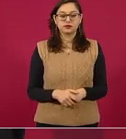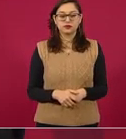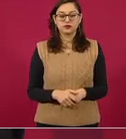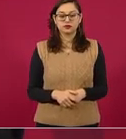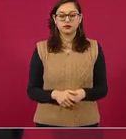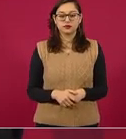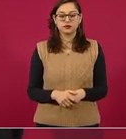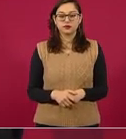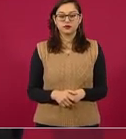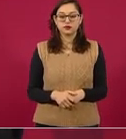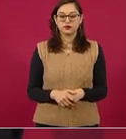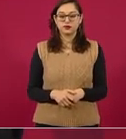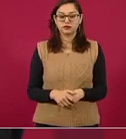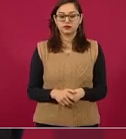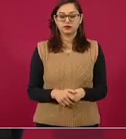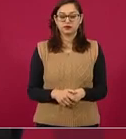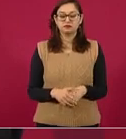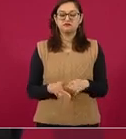la